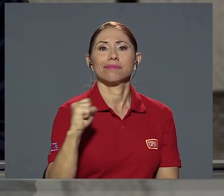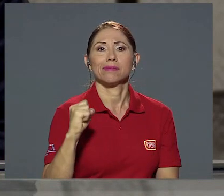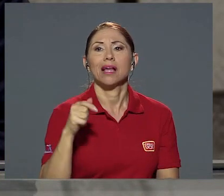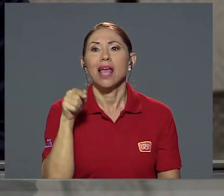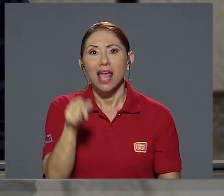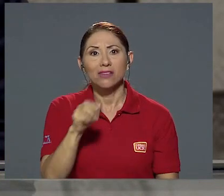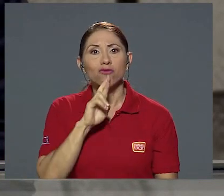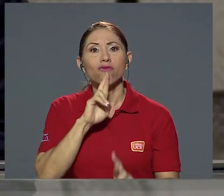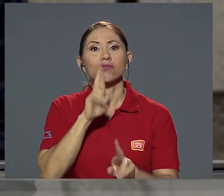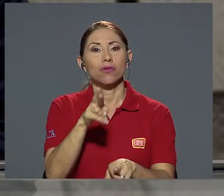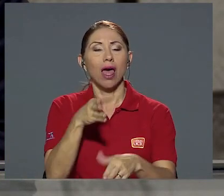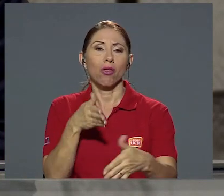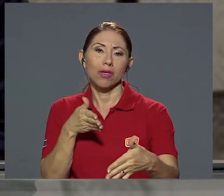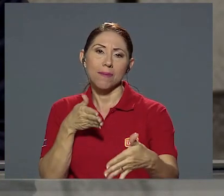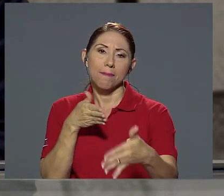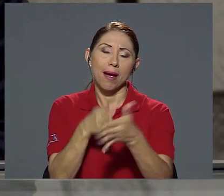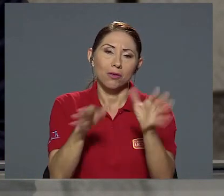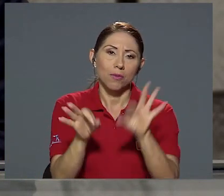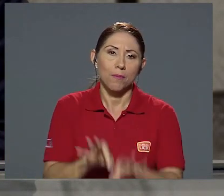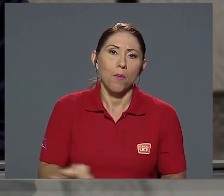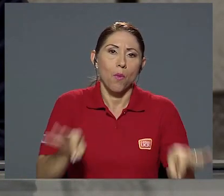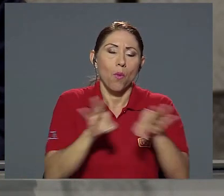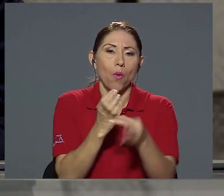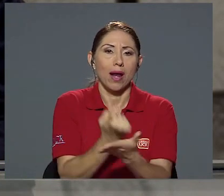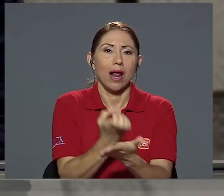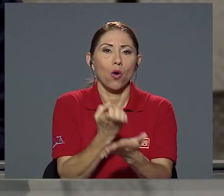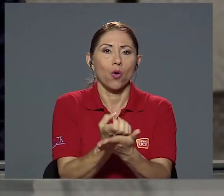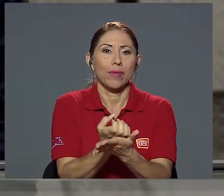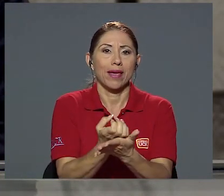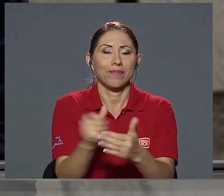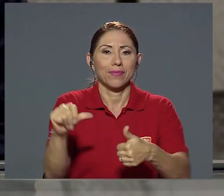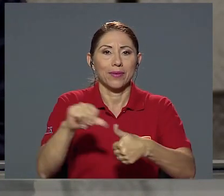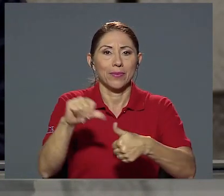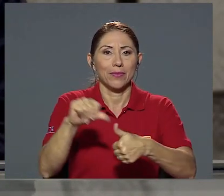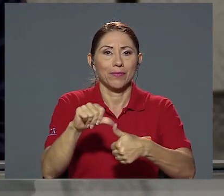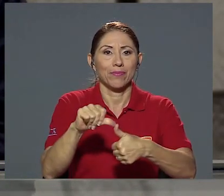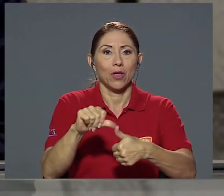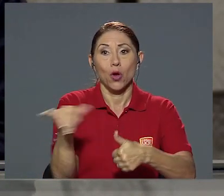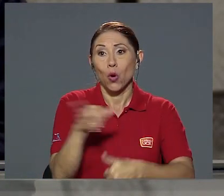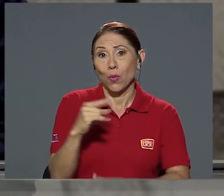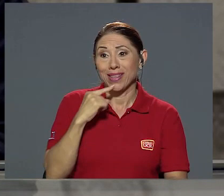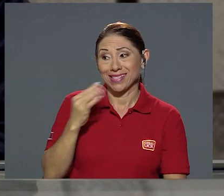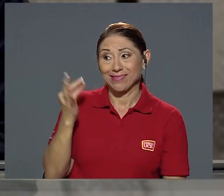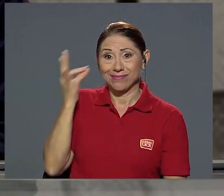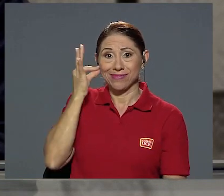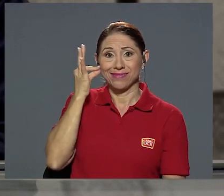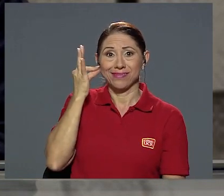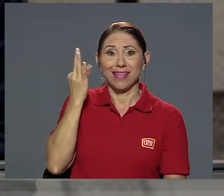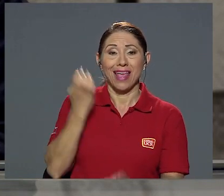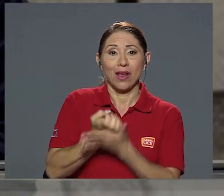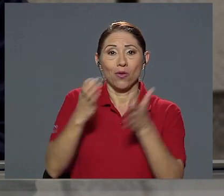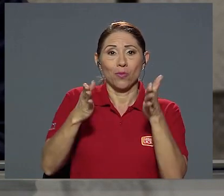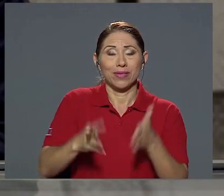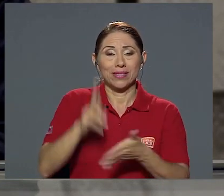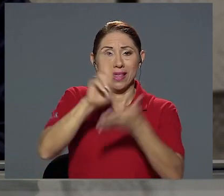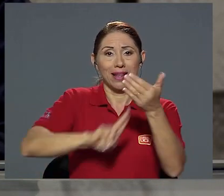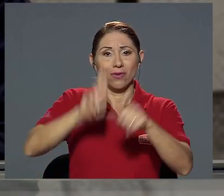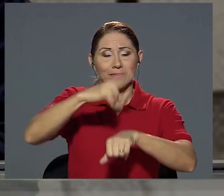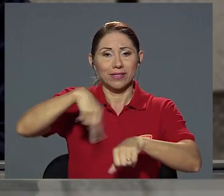impacto importante en la economía regional, tal y como lo señalaba la economista de la Universidad